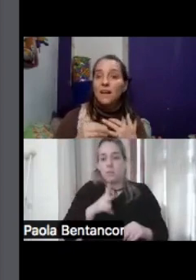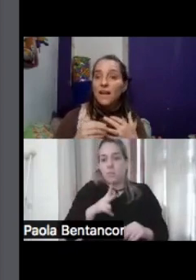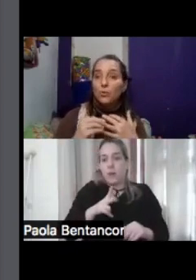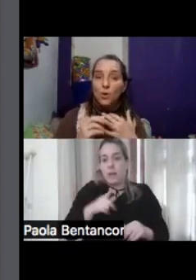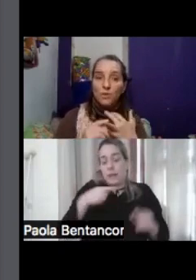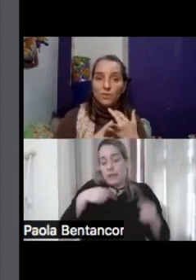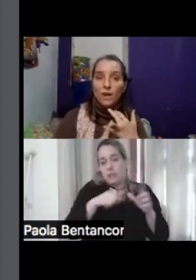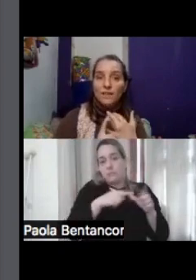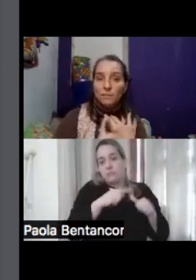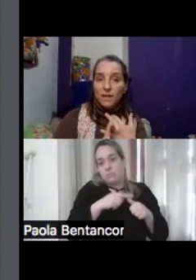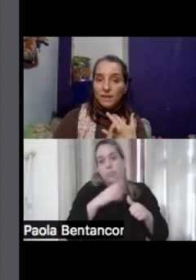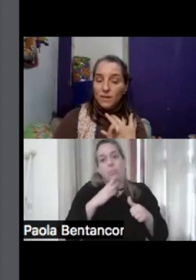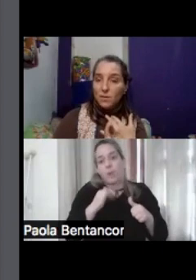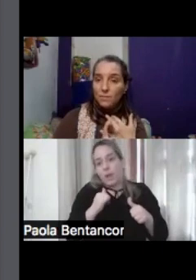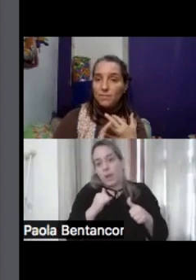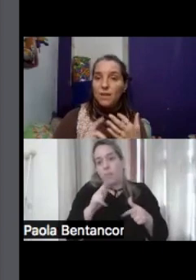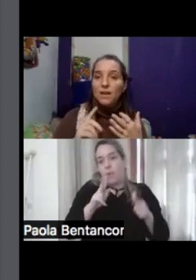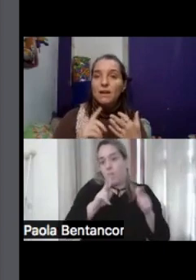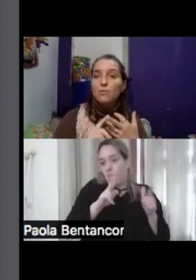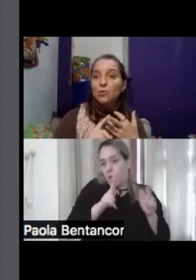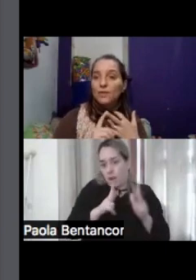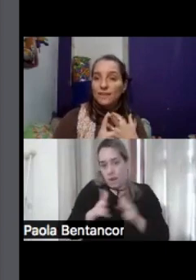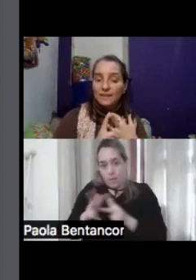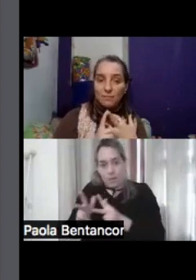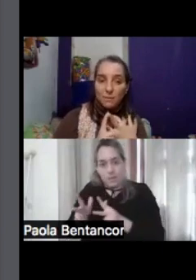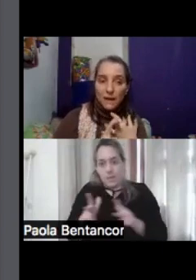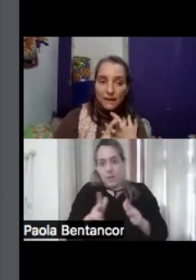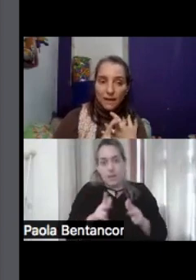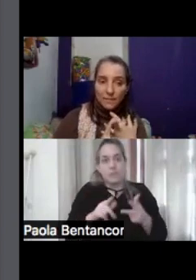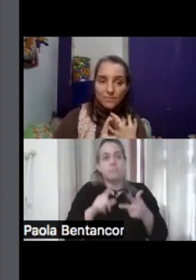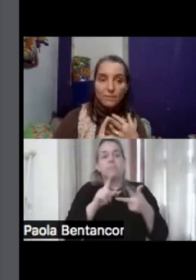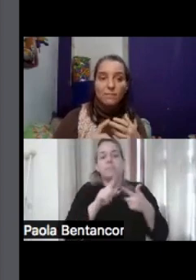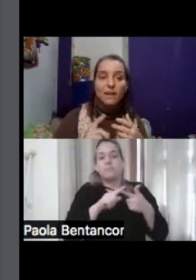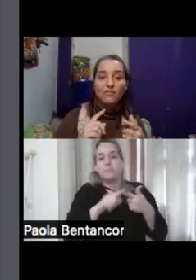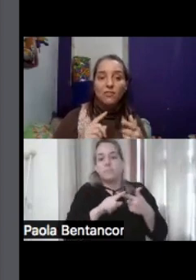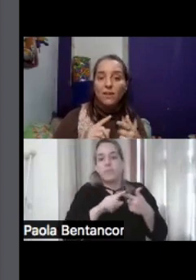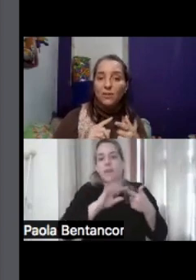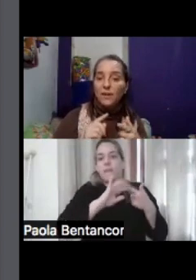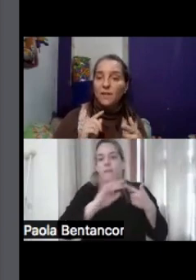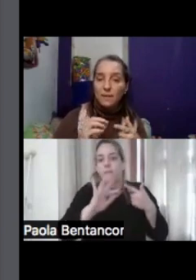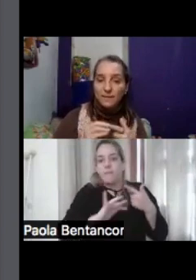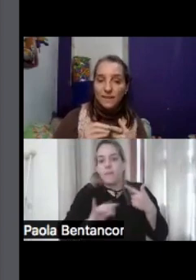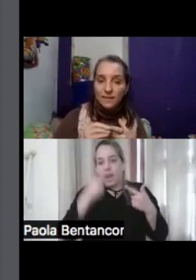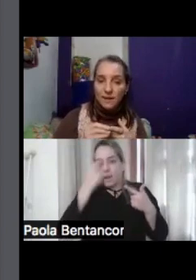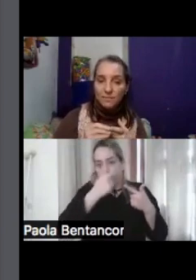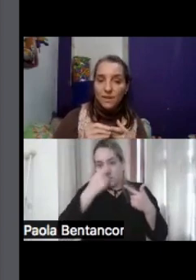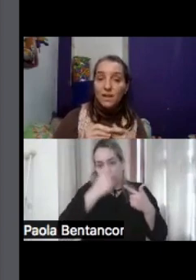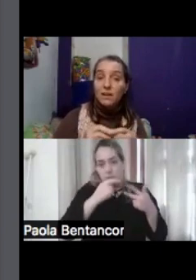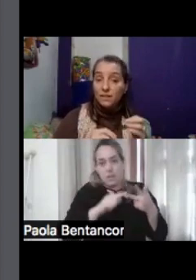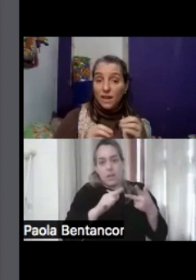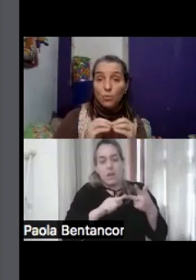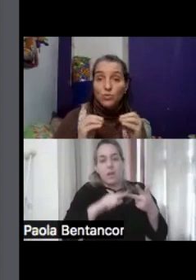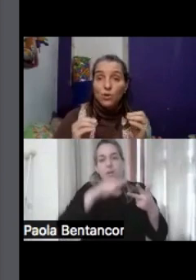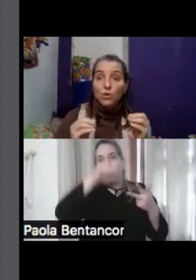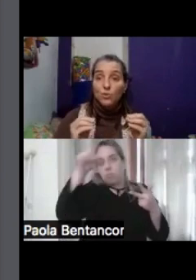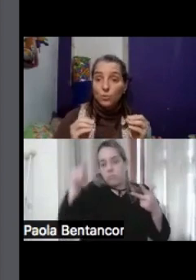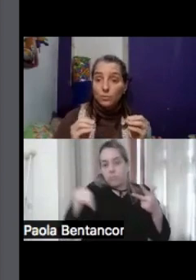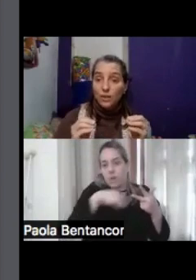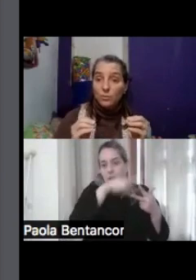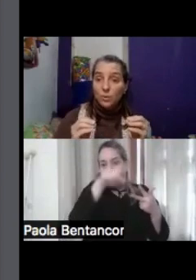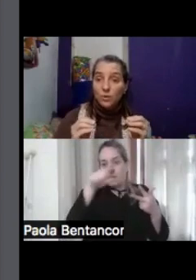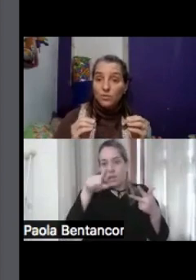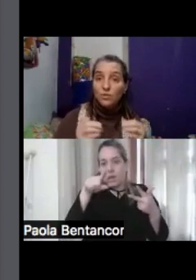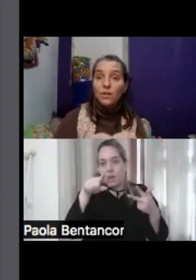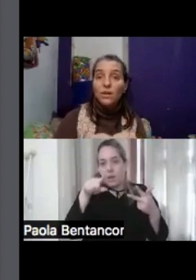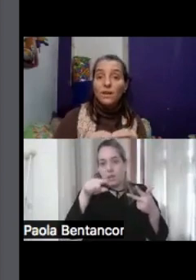información, material audiovisual explicativo, el uso de sistema braille, magnificadores de pantalla, la